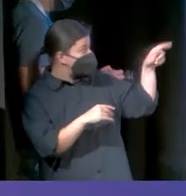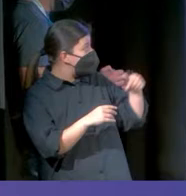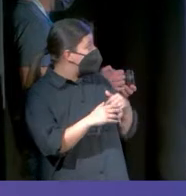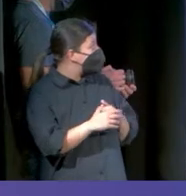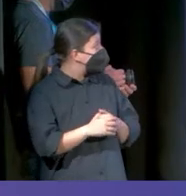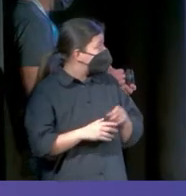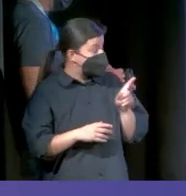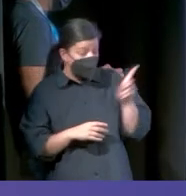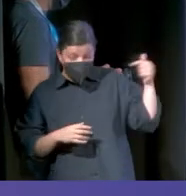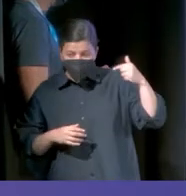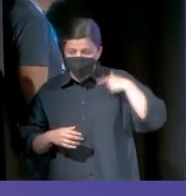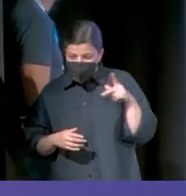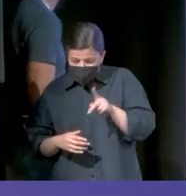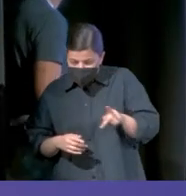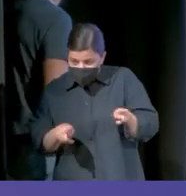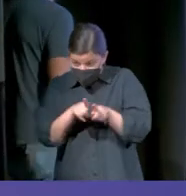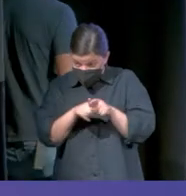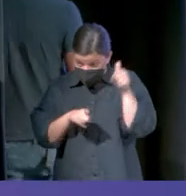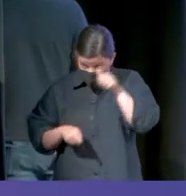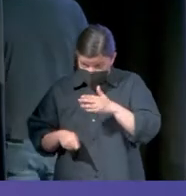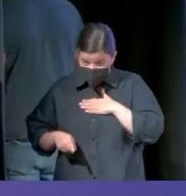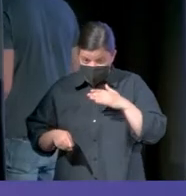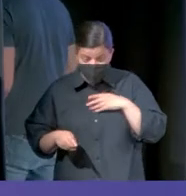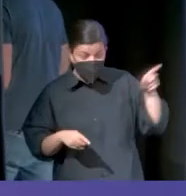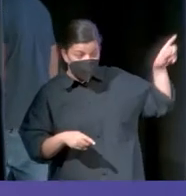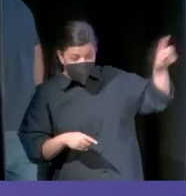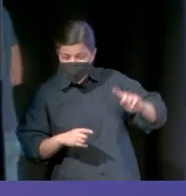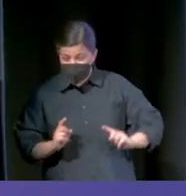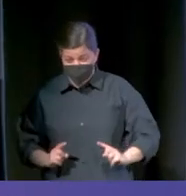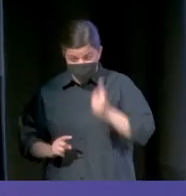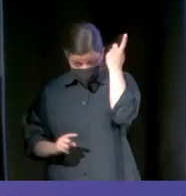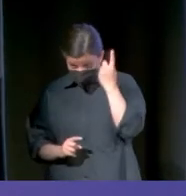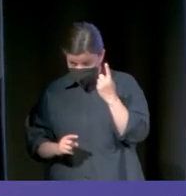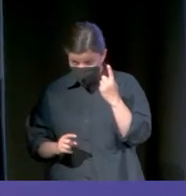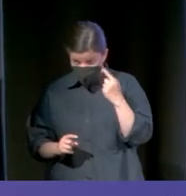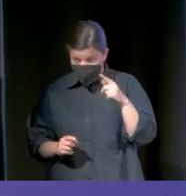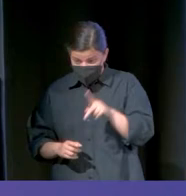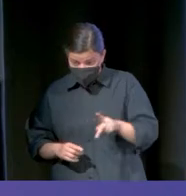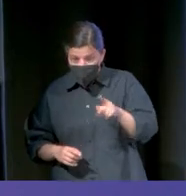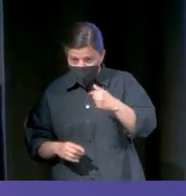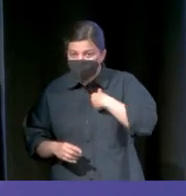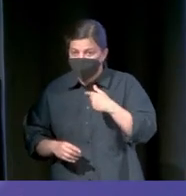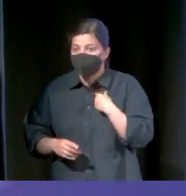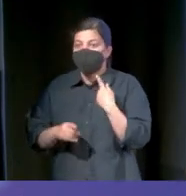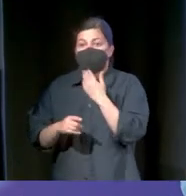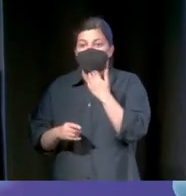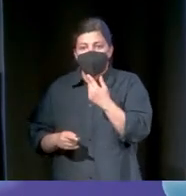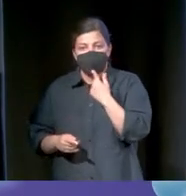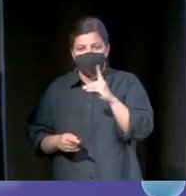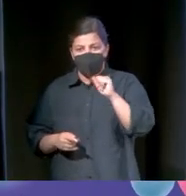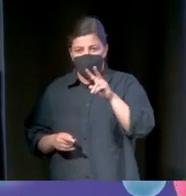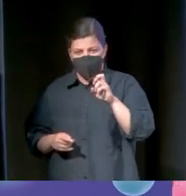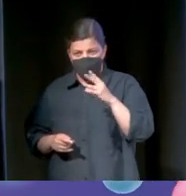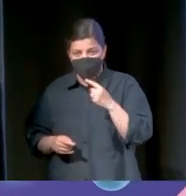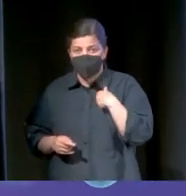aquí es yo está actuando a mi hermano vale este fue mi primer tatuaje hay una cosa que ha dicho david que me interesa me